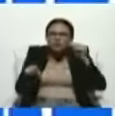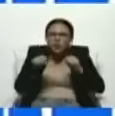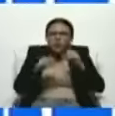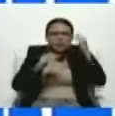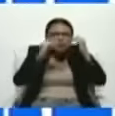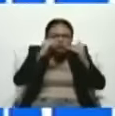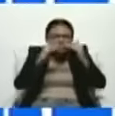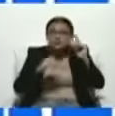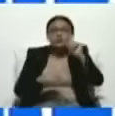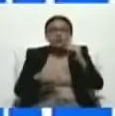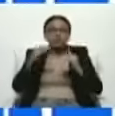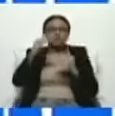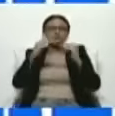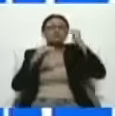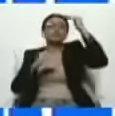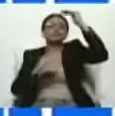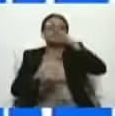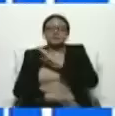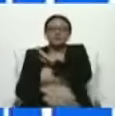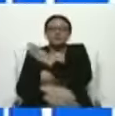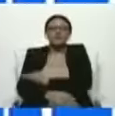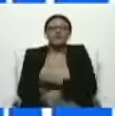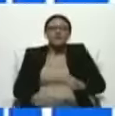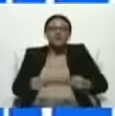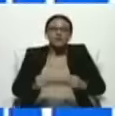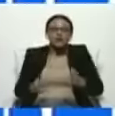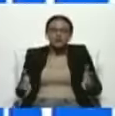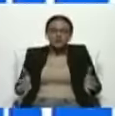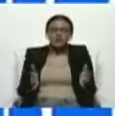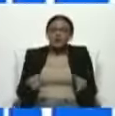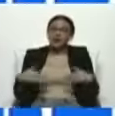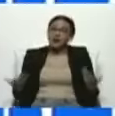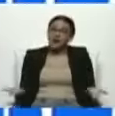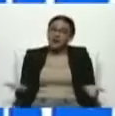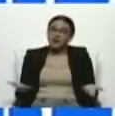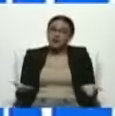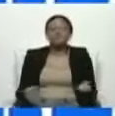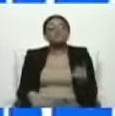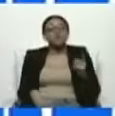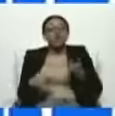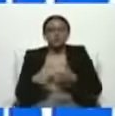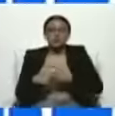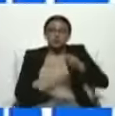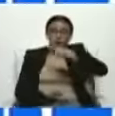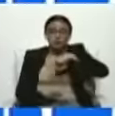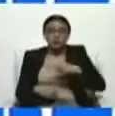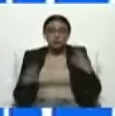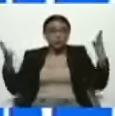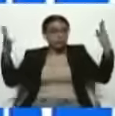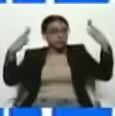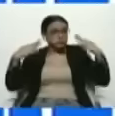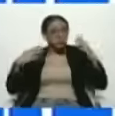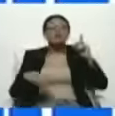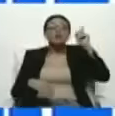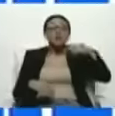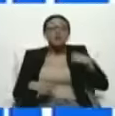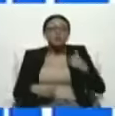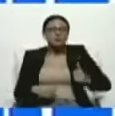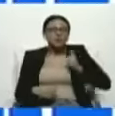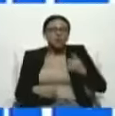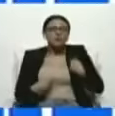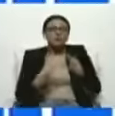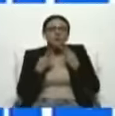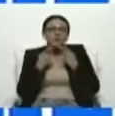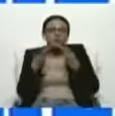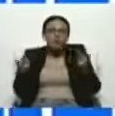dignos del pueblo mexicano. Y queremos aprovechar el tiempo y el momento de esta felicitación para